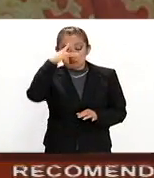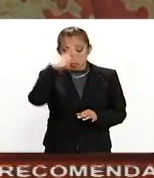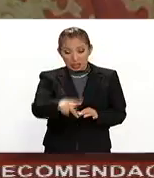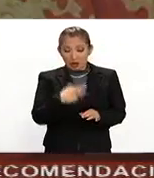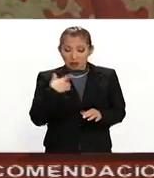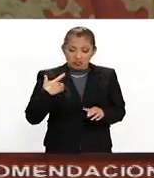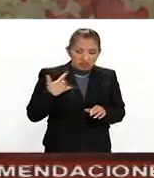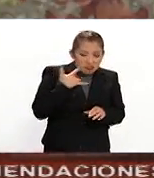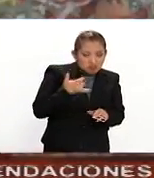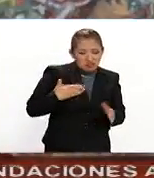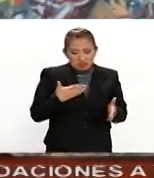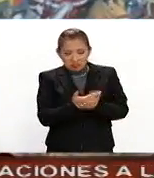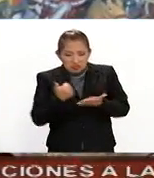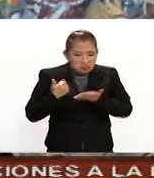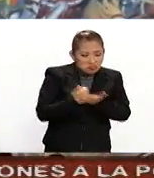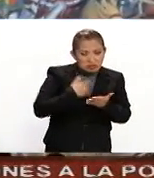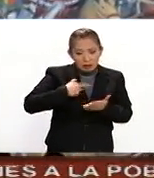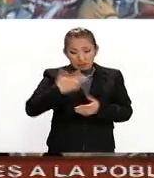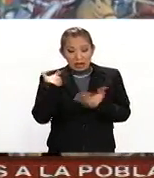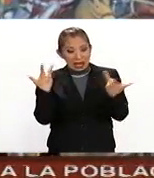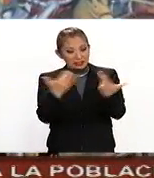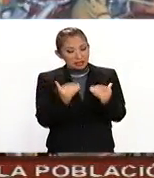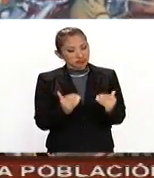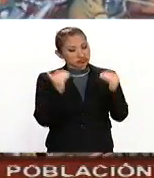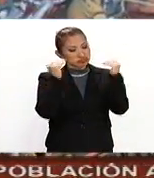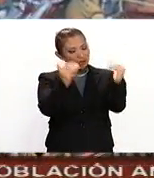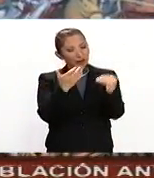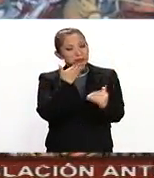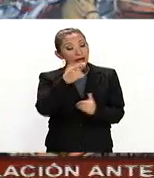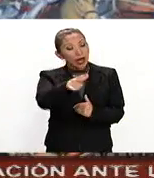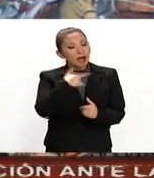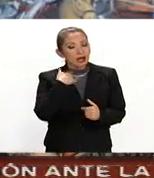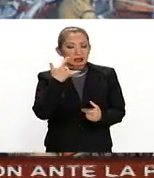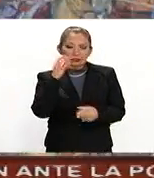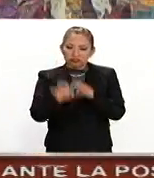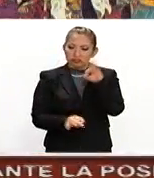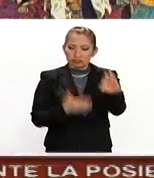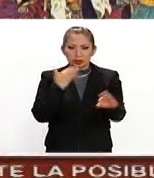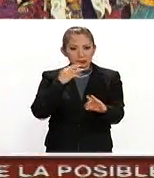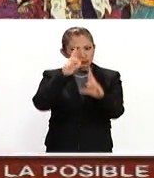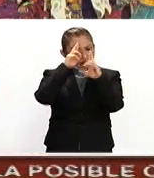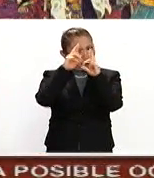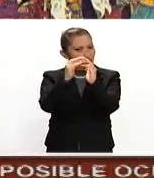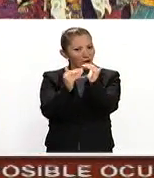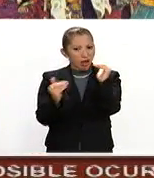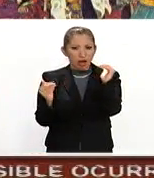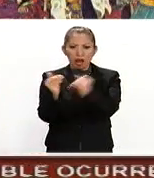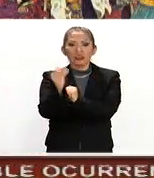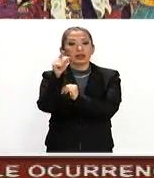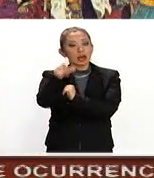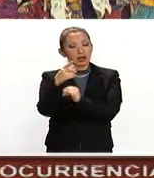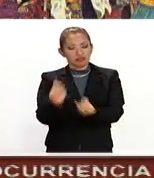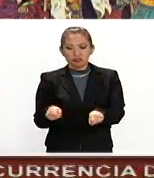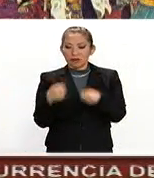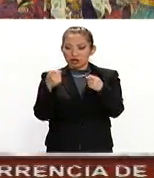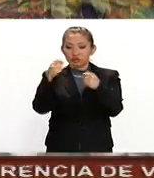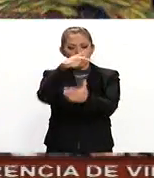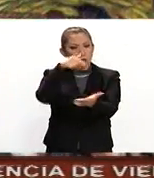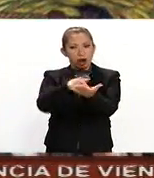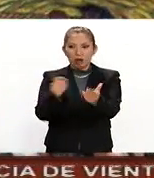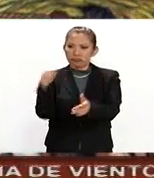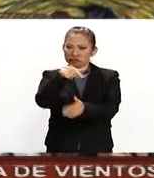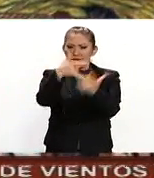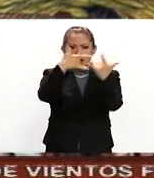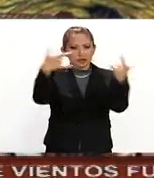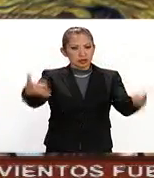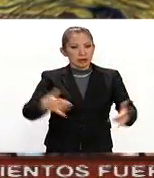México, por nuestra nación, por hacerle grande, los ha tratado con absoluto respeto y les ha dado su lugar en